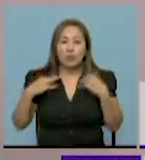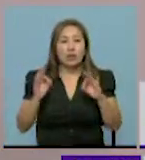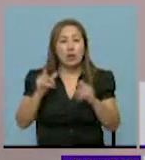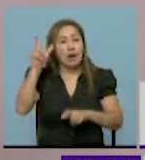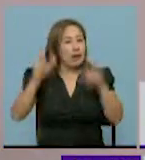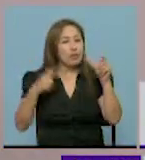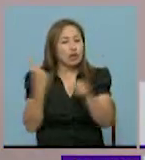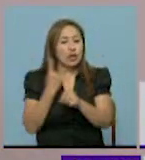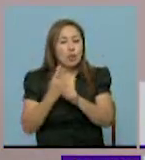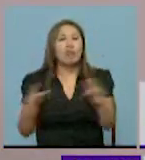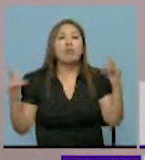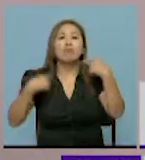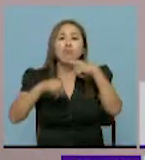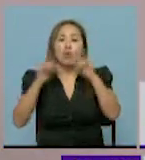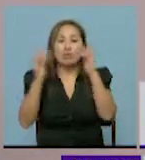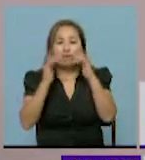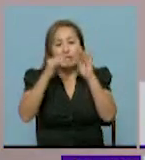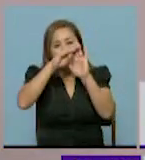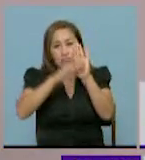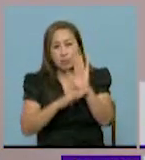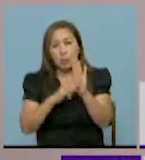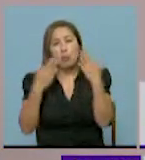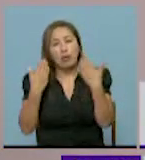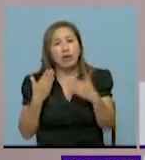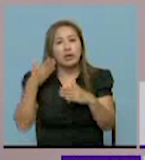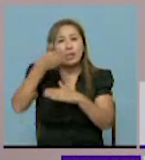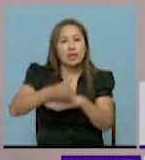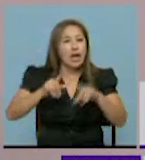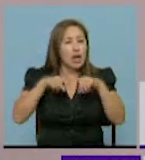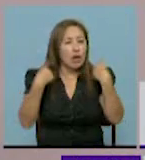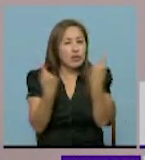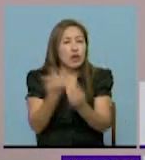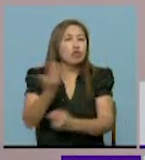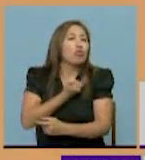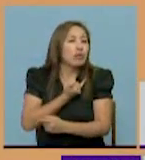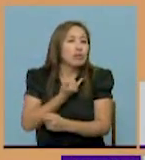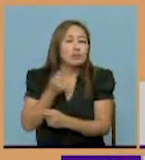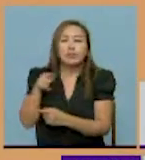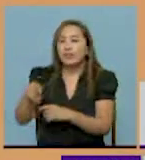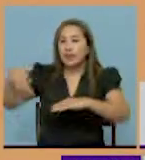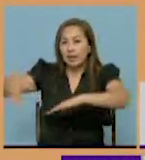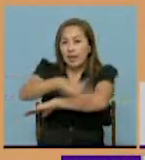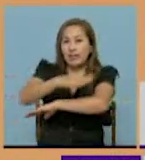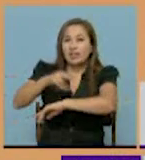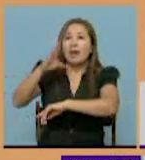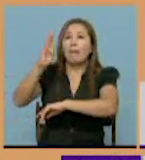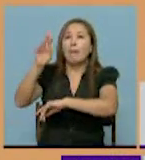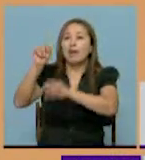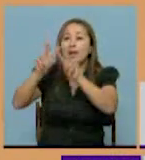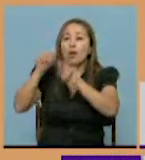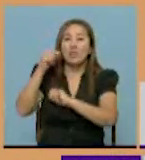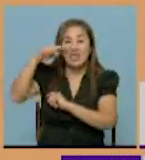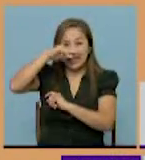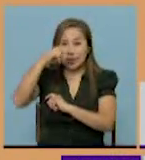puede acceder por internet a los requisitos puede hacerlo en las oficinas que están ubicadas en... Avenida Almirante Brown,